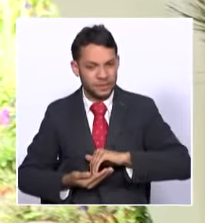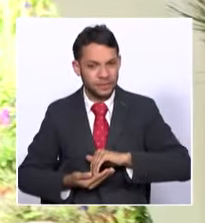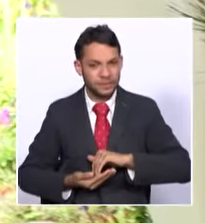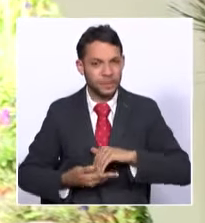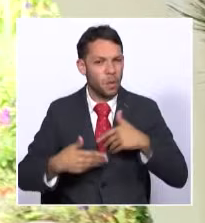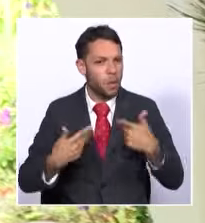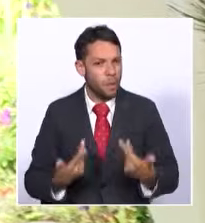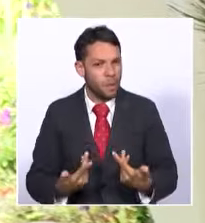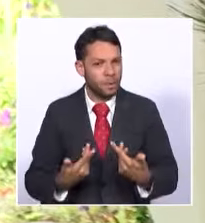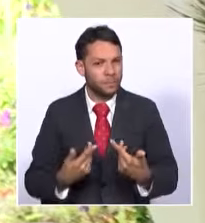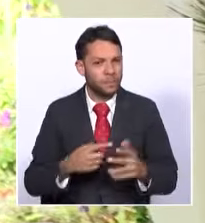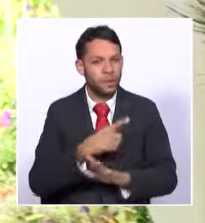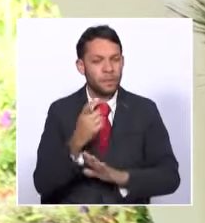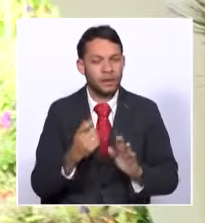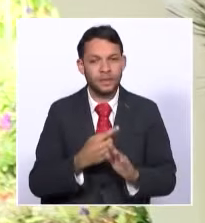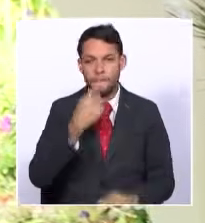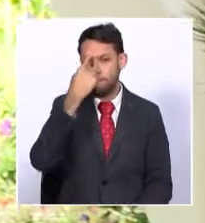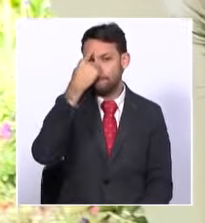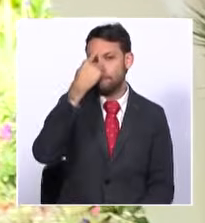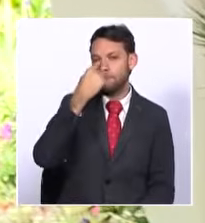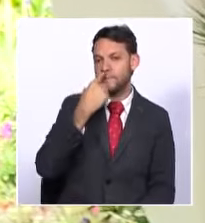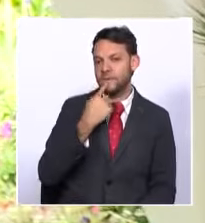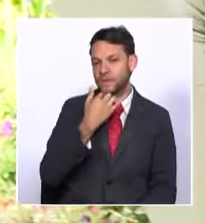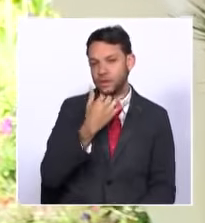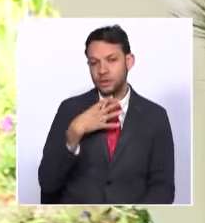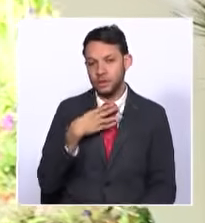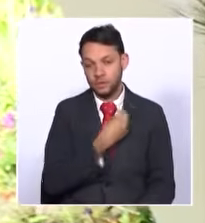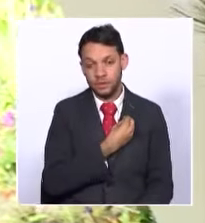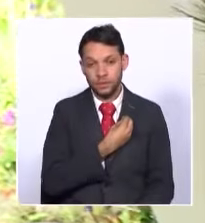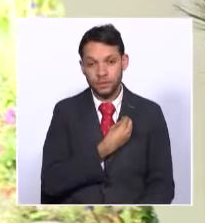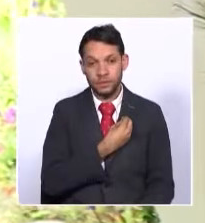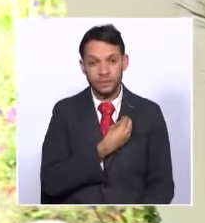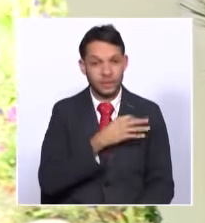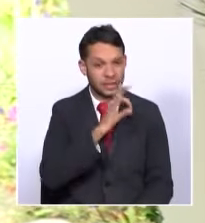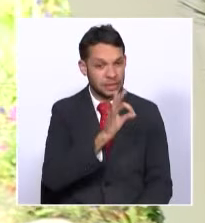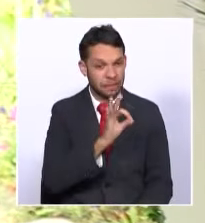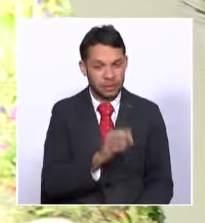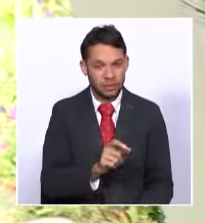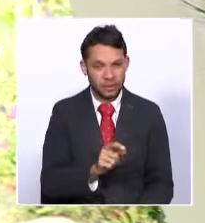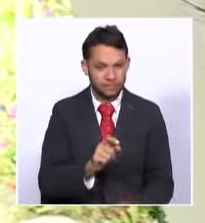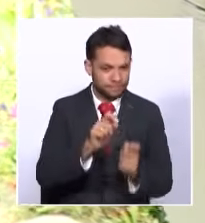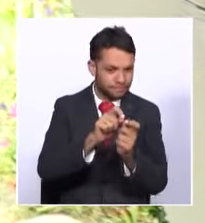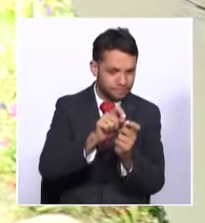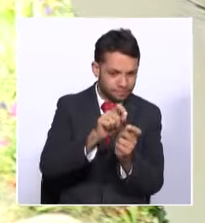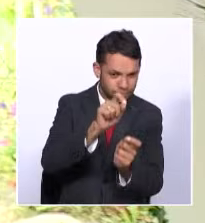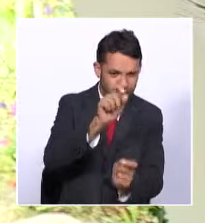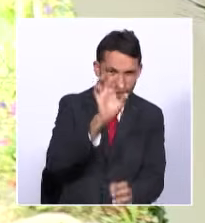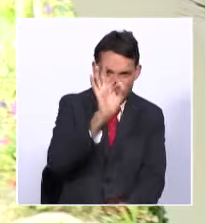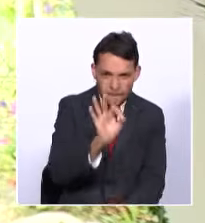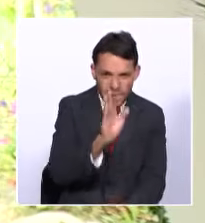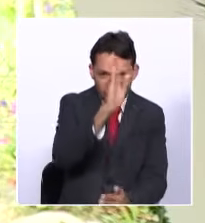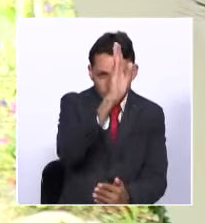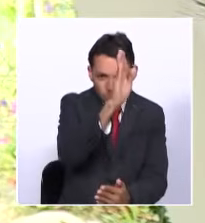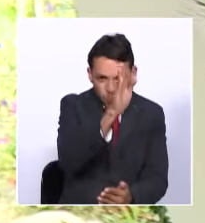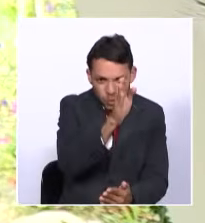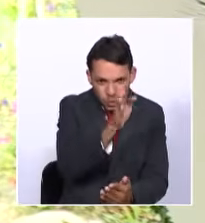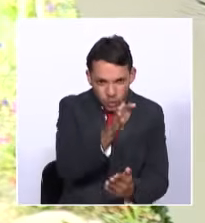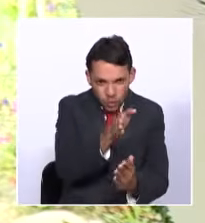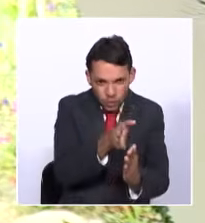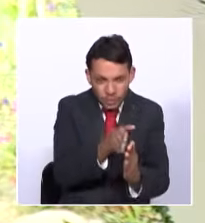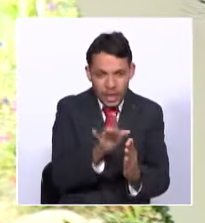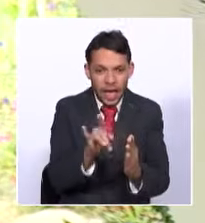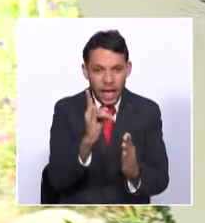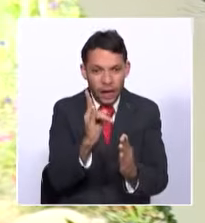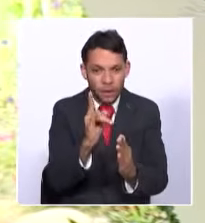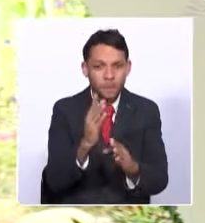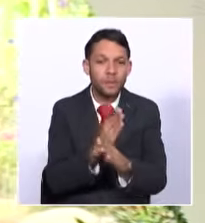columna. Recordemos que la columna, si la vemos de frente o de espalda, debe ser recta. Y cuando aparece el proceso de escoliosis, o